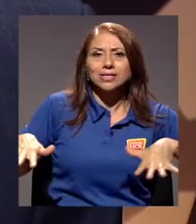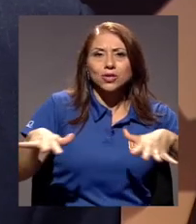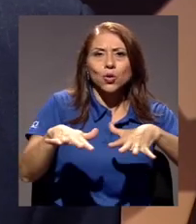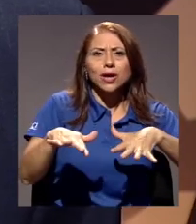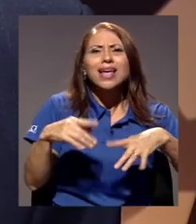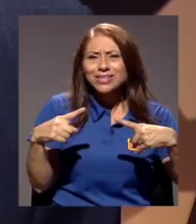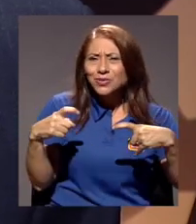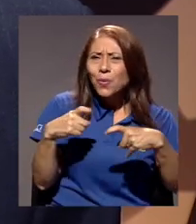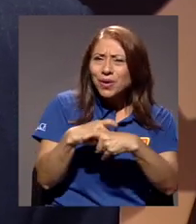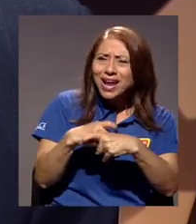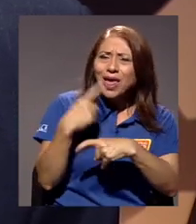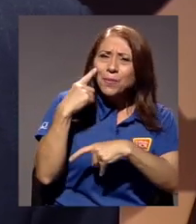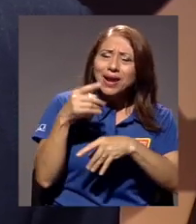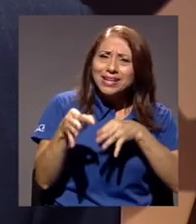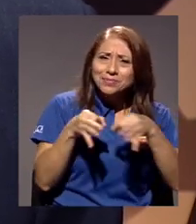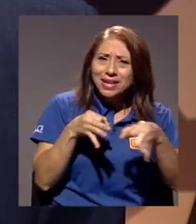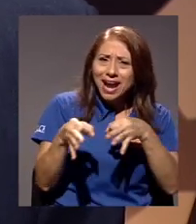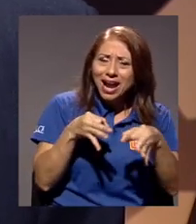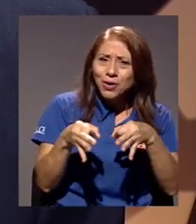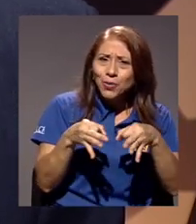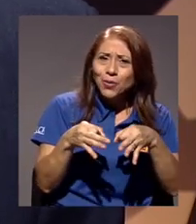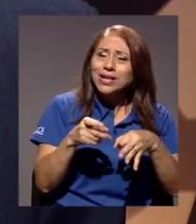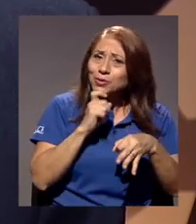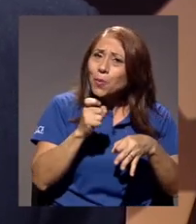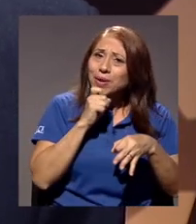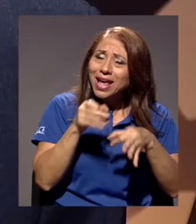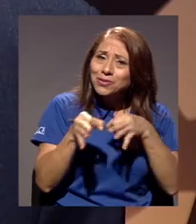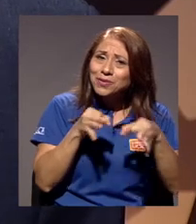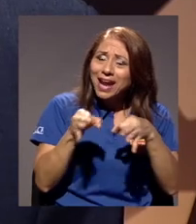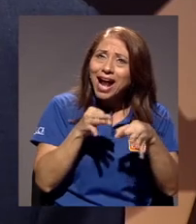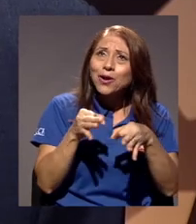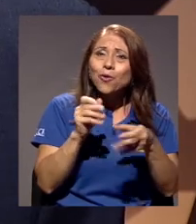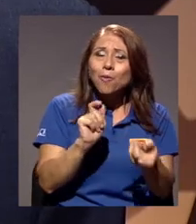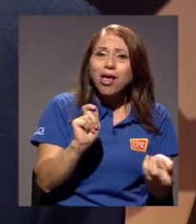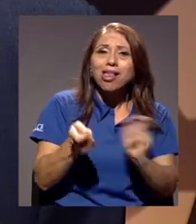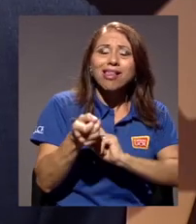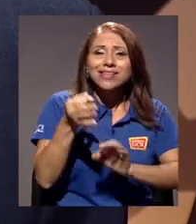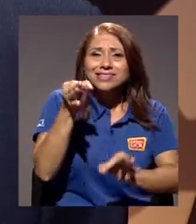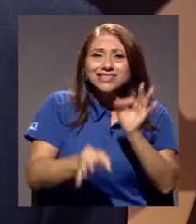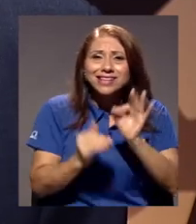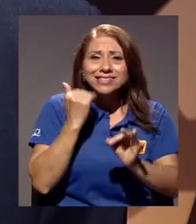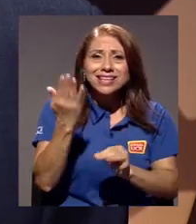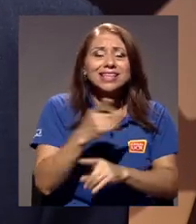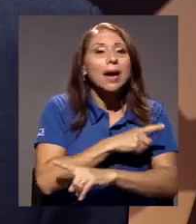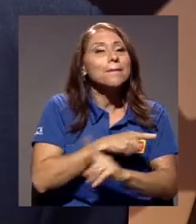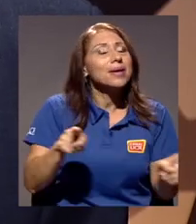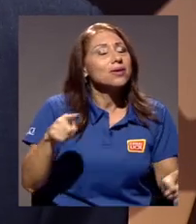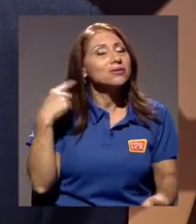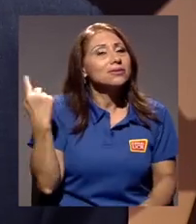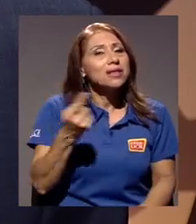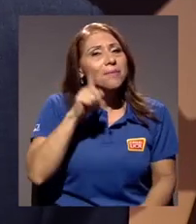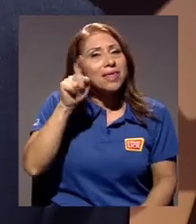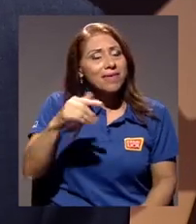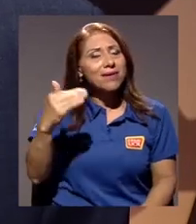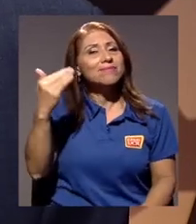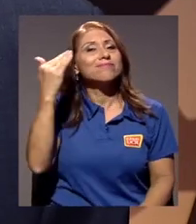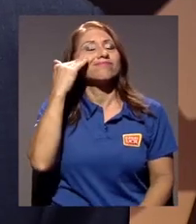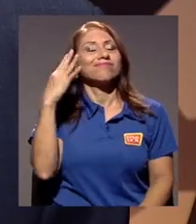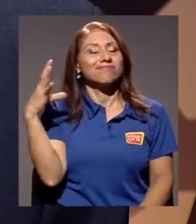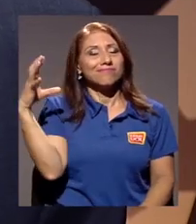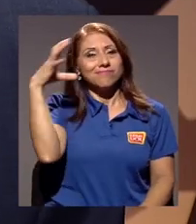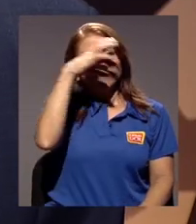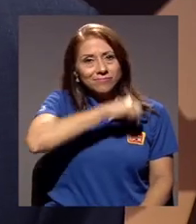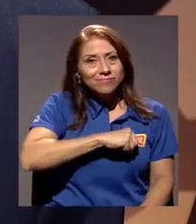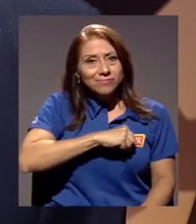explicarlo de forma muy sencilla pero que no se puede perder de vista nunca es que el hecho y las personas